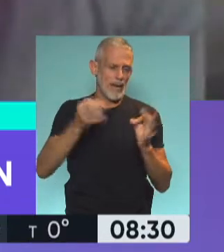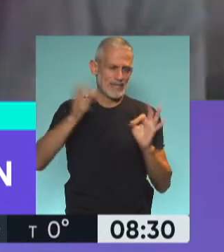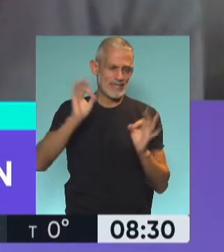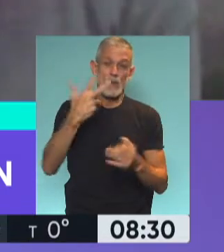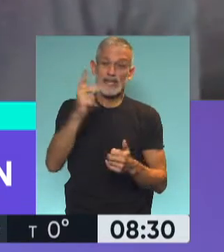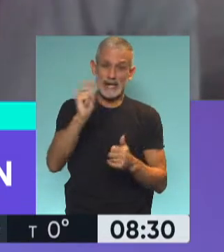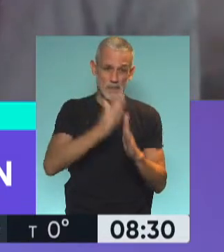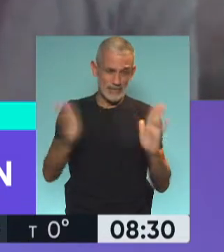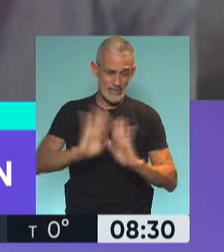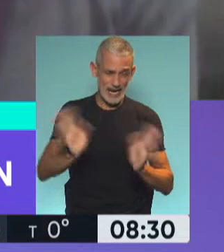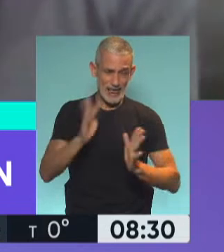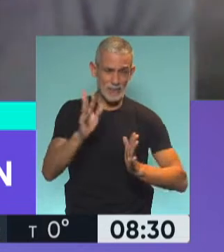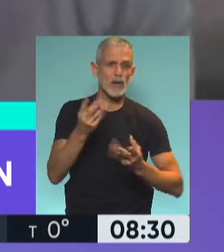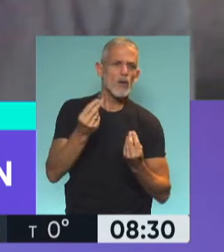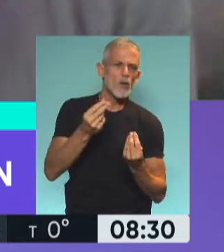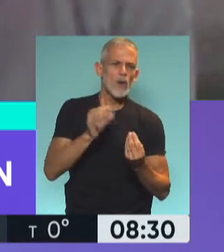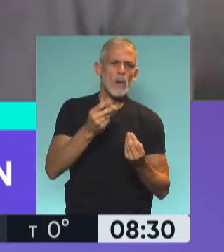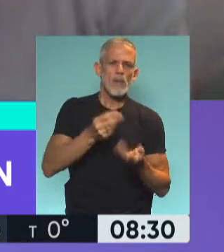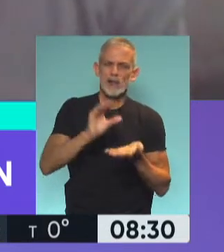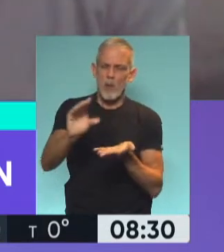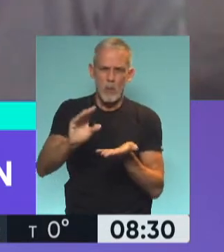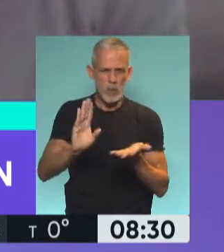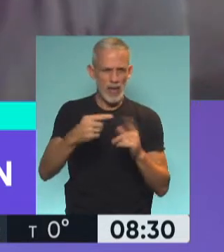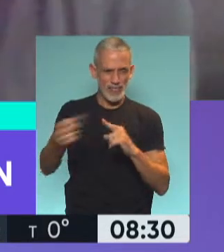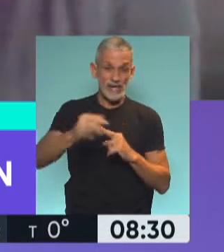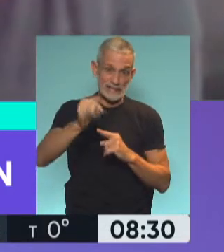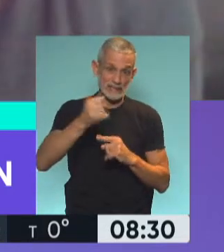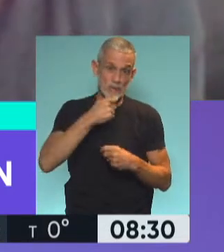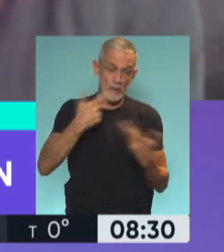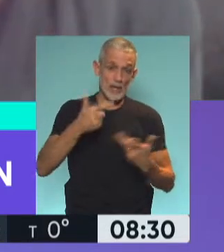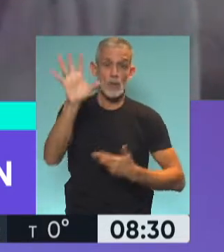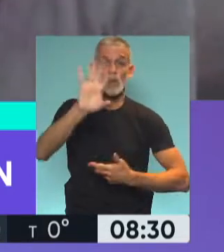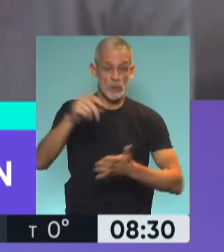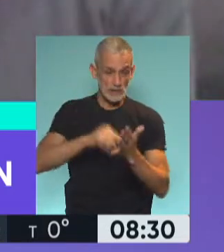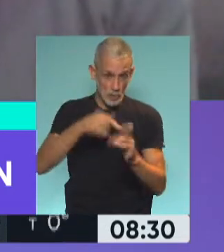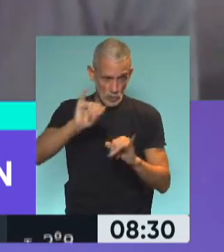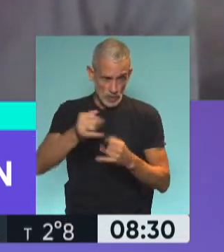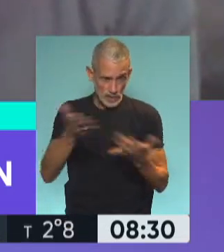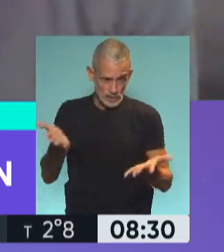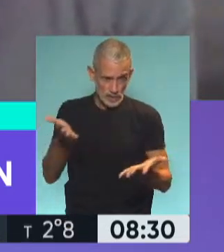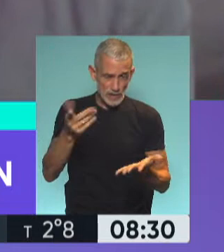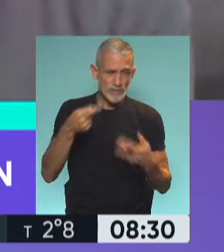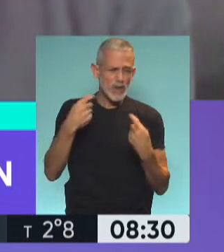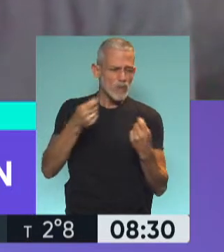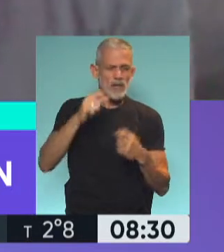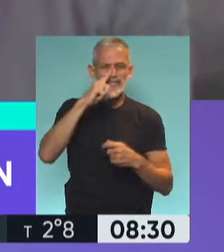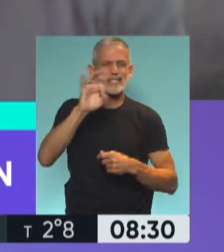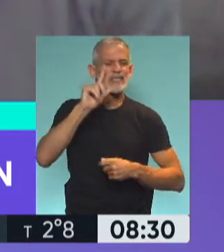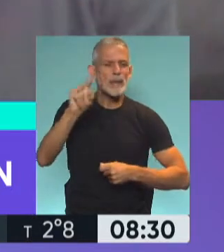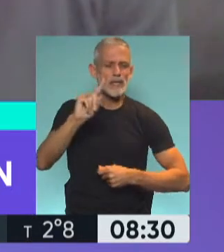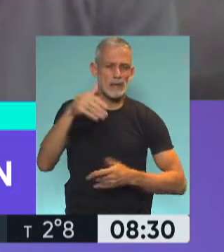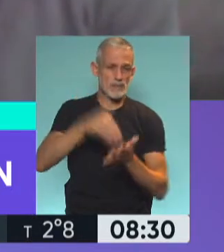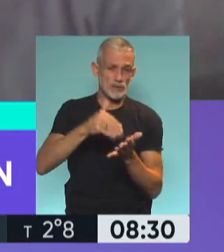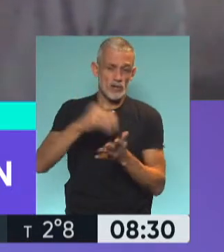3 meses y ningún tipo de transferencia monetaria directa, como se hizo, por ejemplo, en la provincia de Buenos Aires, que gastó más de 70.000 millones de